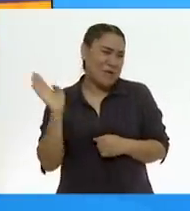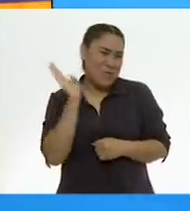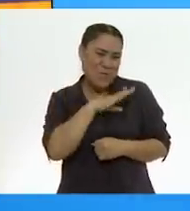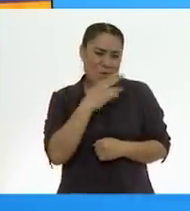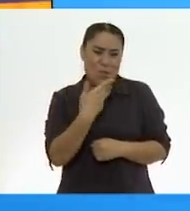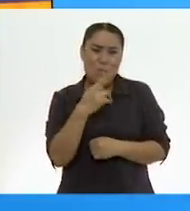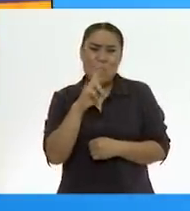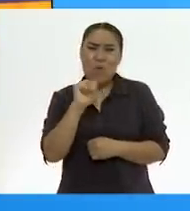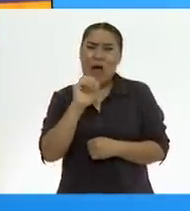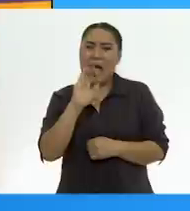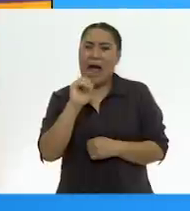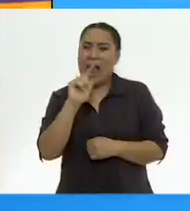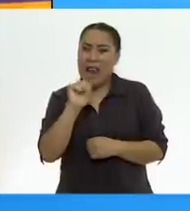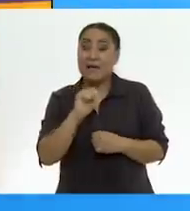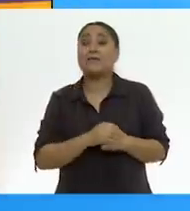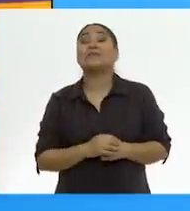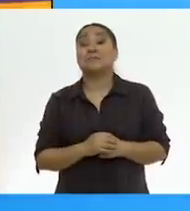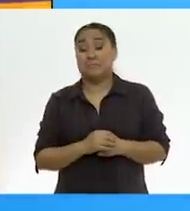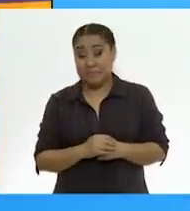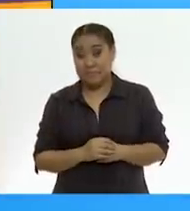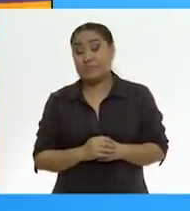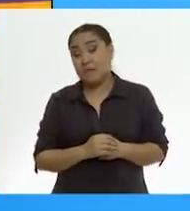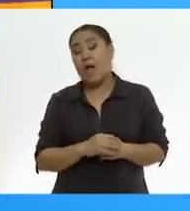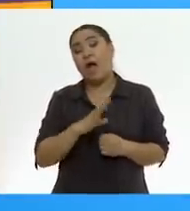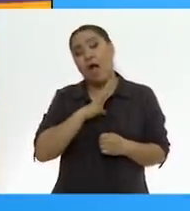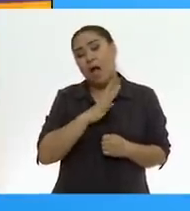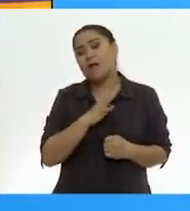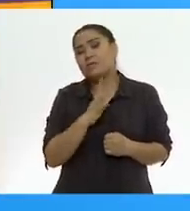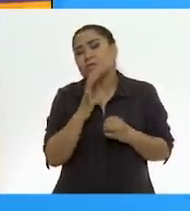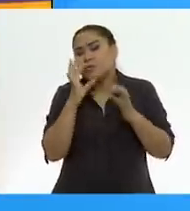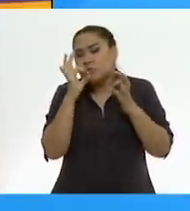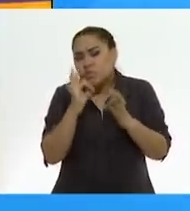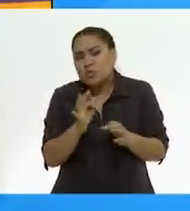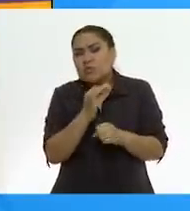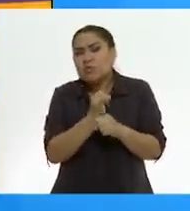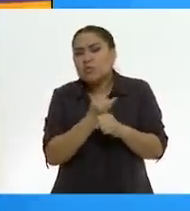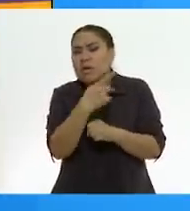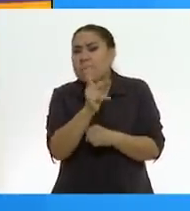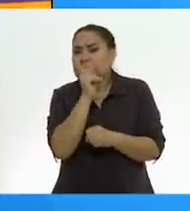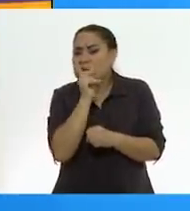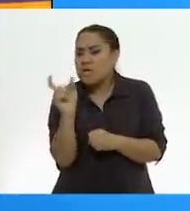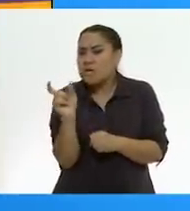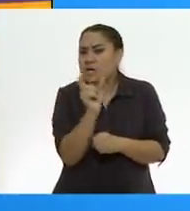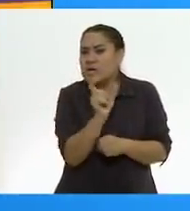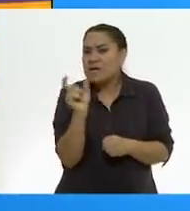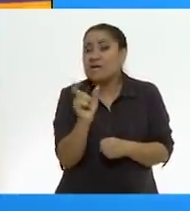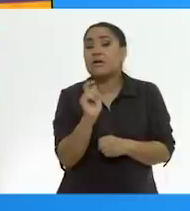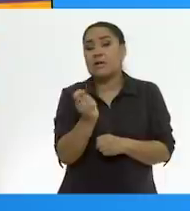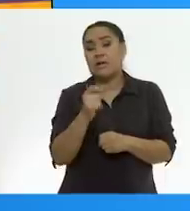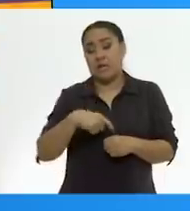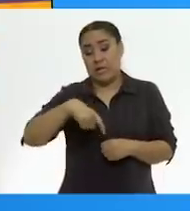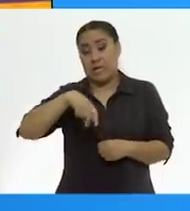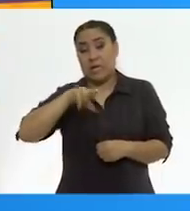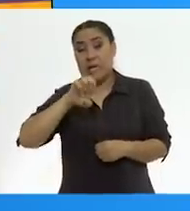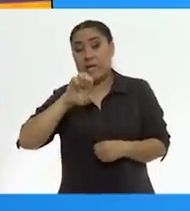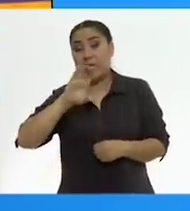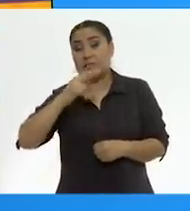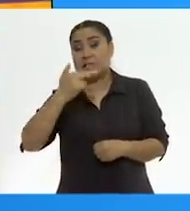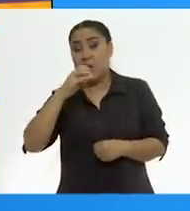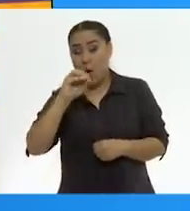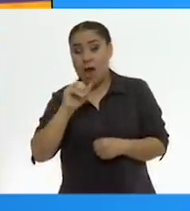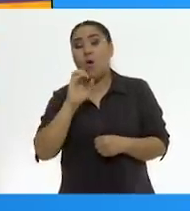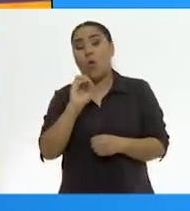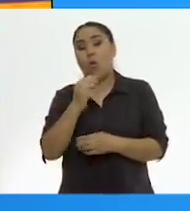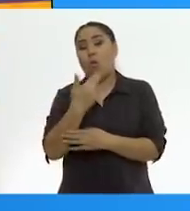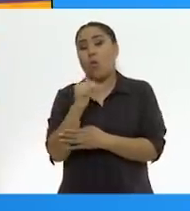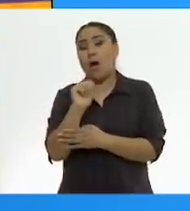¡Guácala! Algunas fuentes ubican su origen etimológico en el quechua y otras en